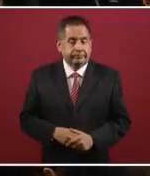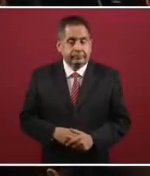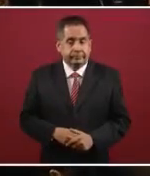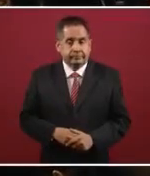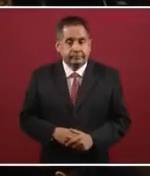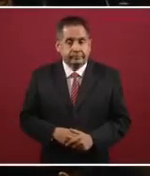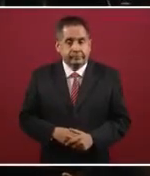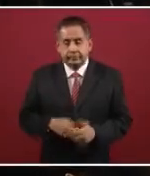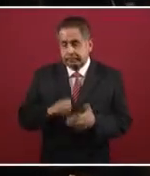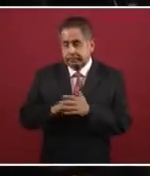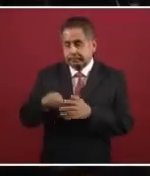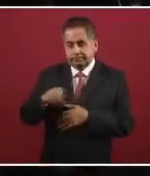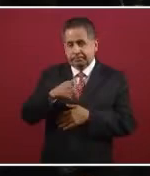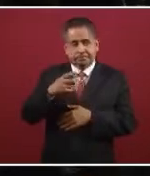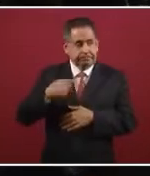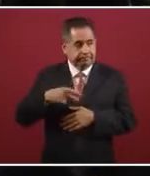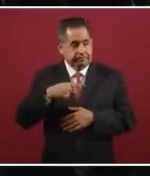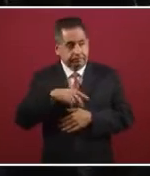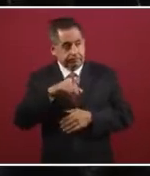$10,000 para entrar a medicina,